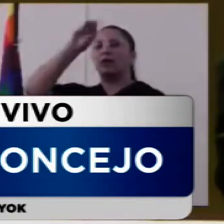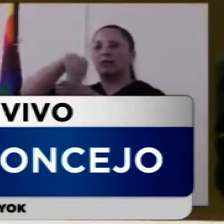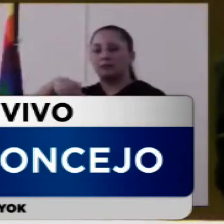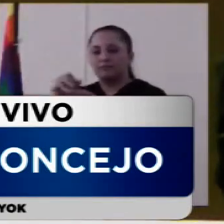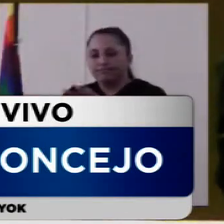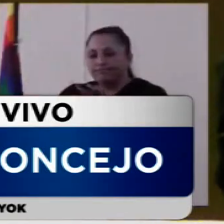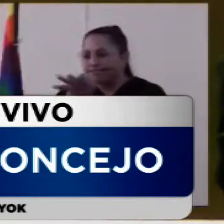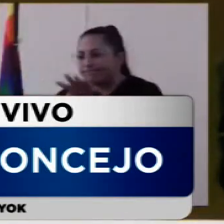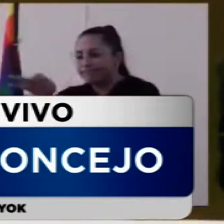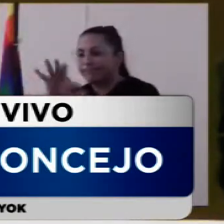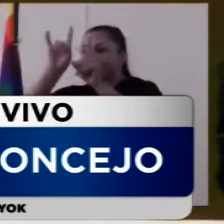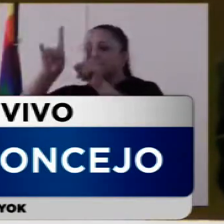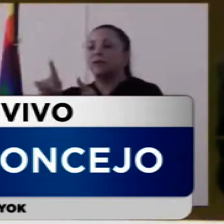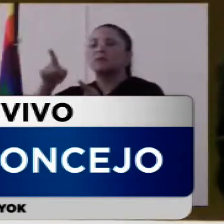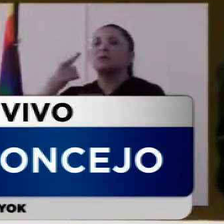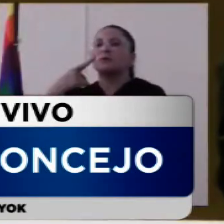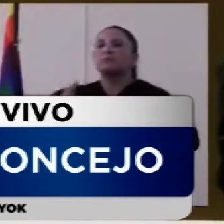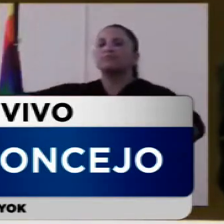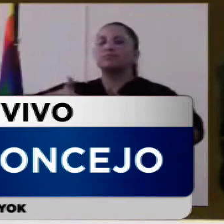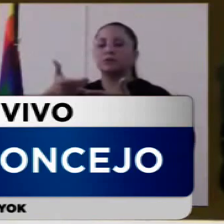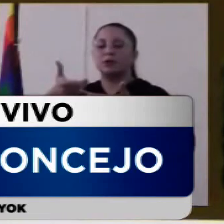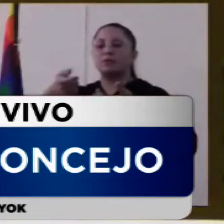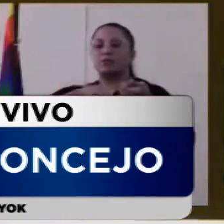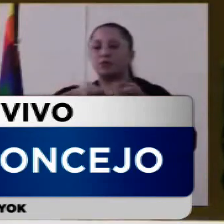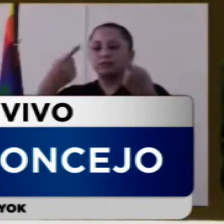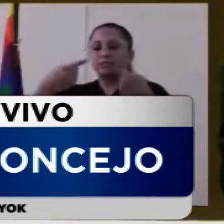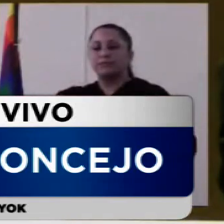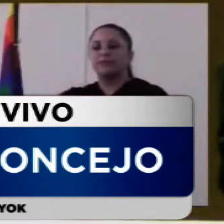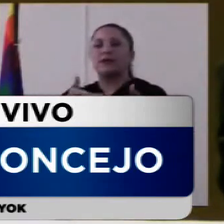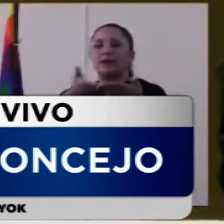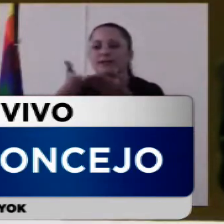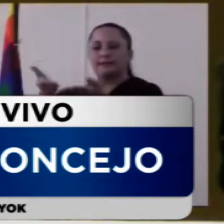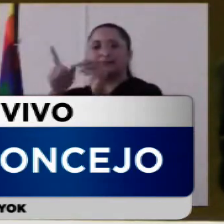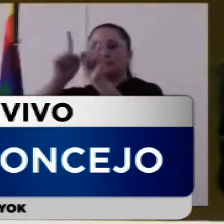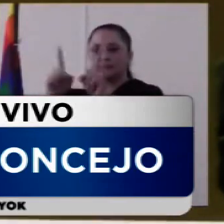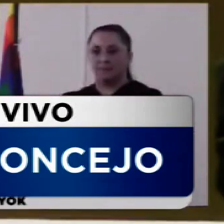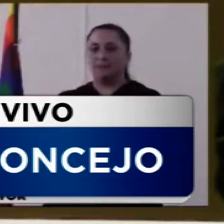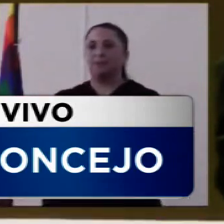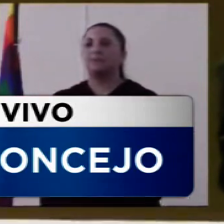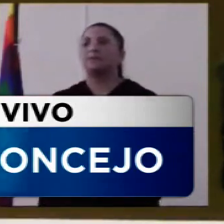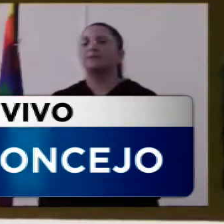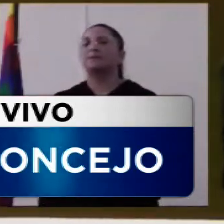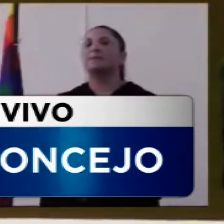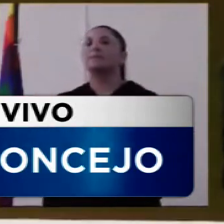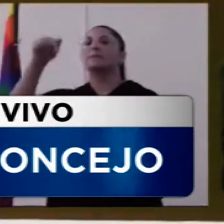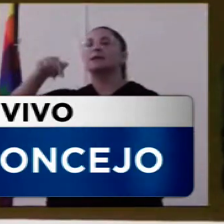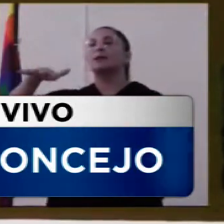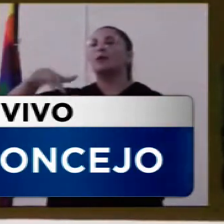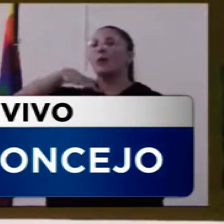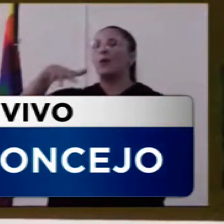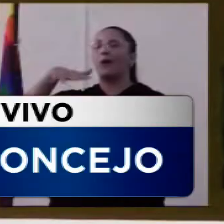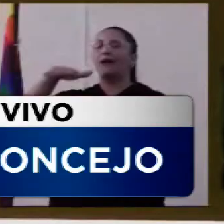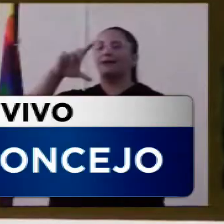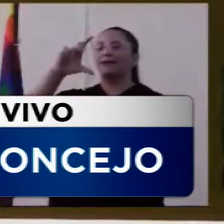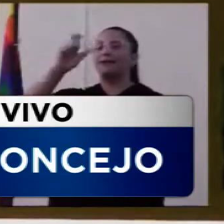Frente Chaqueño en el Consejo Municipal de Presidencia Roque Sáenz Peña. Estas son imágenes en vivo e indirecto. En estos momentos está tomando la